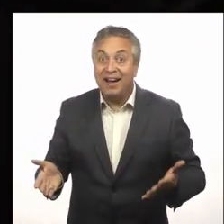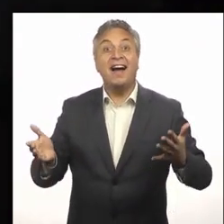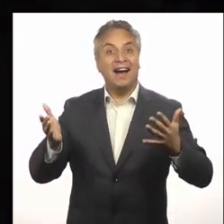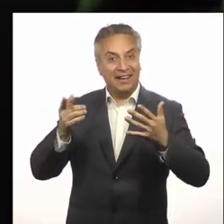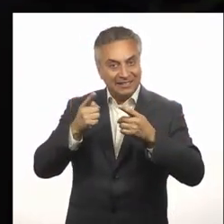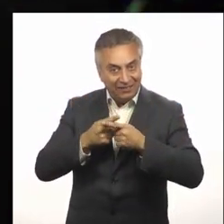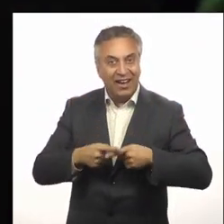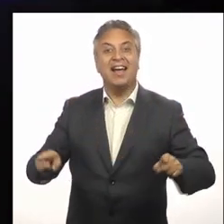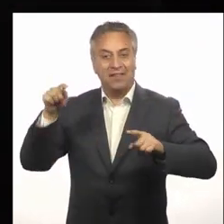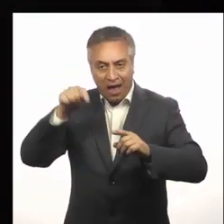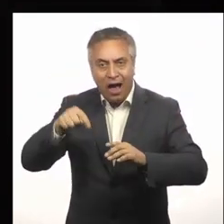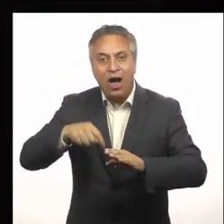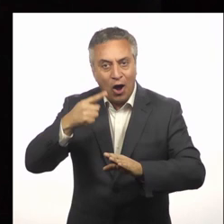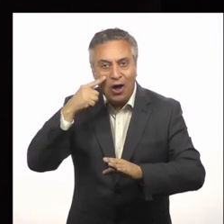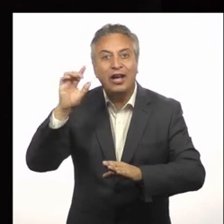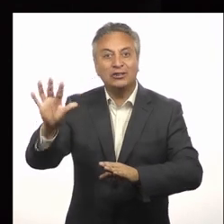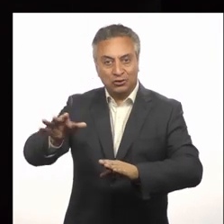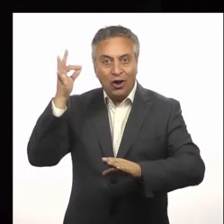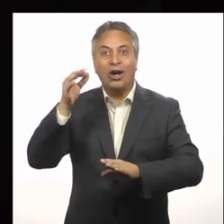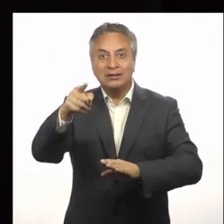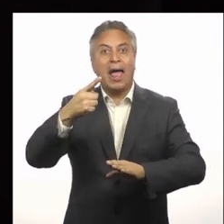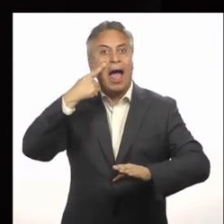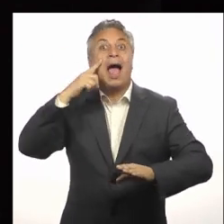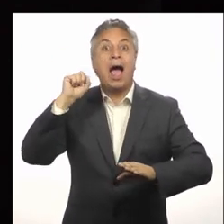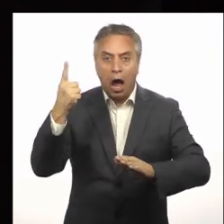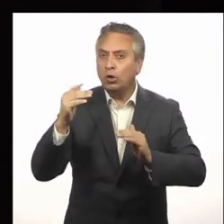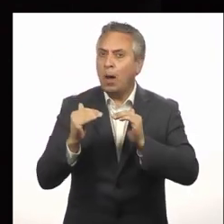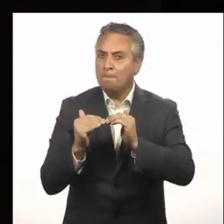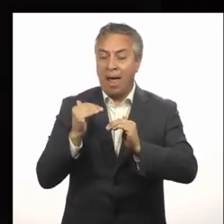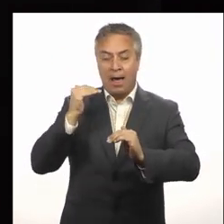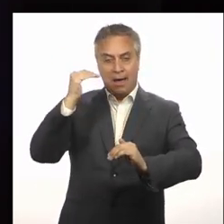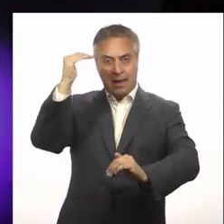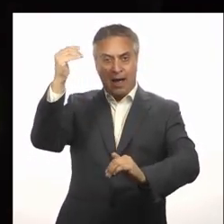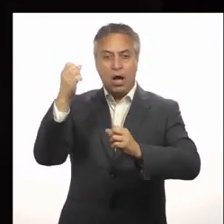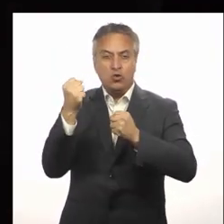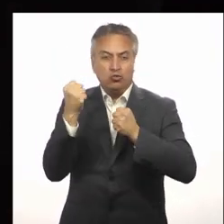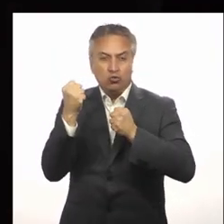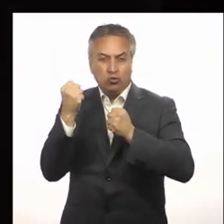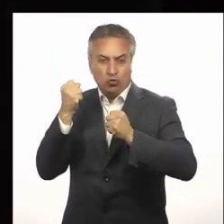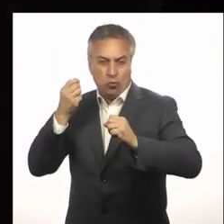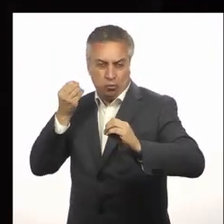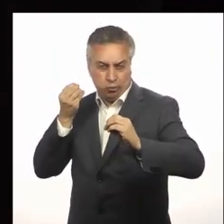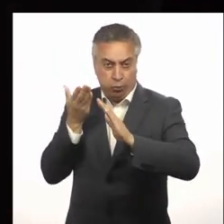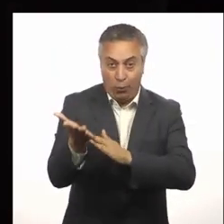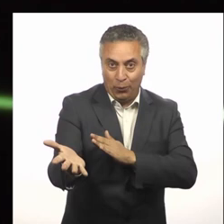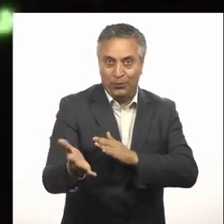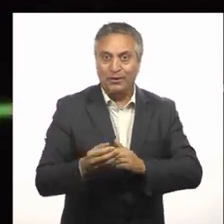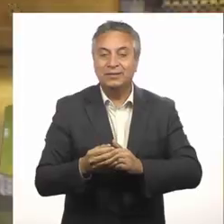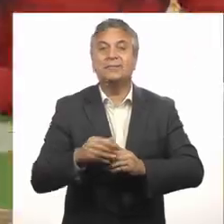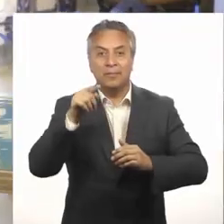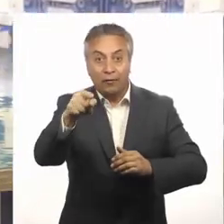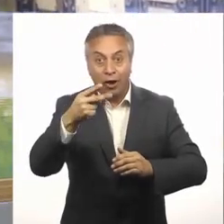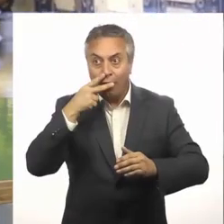ahora sí se nota. El azul es altamente energético. ¿Te habrás dado cuenta que la lámina brilló mucho